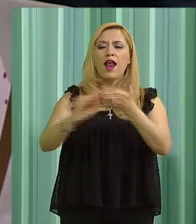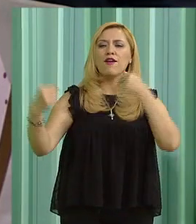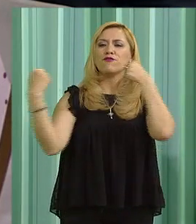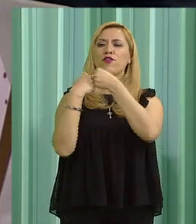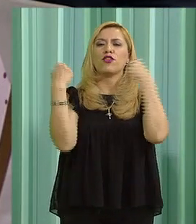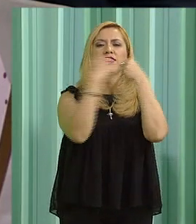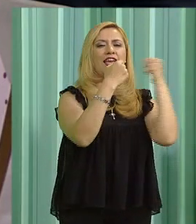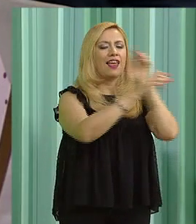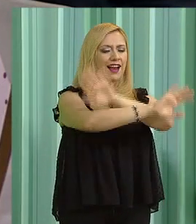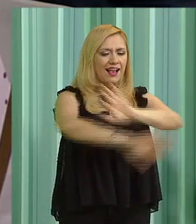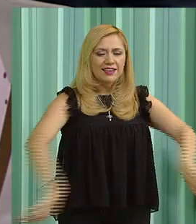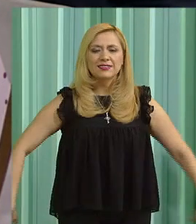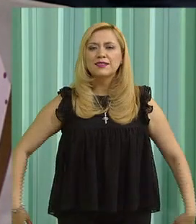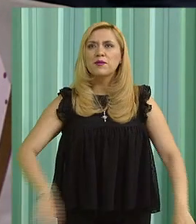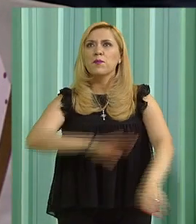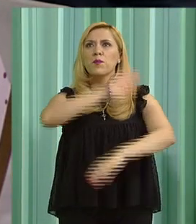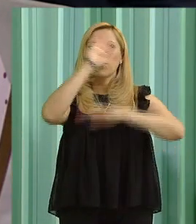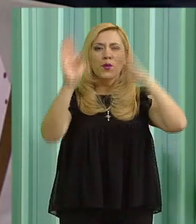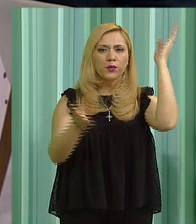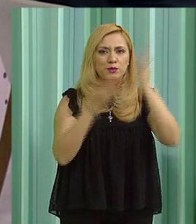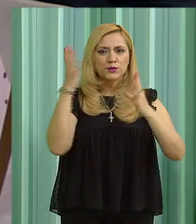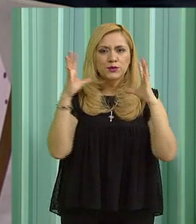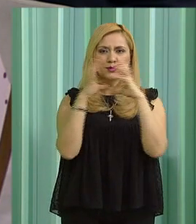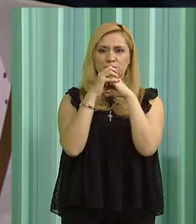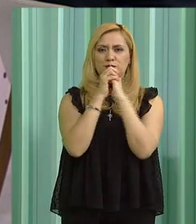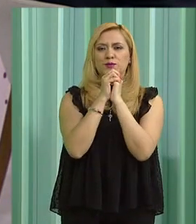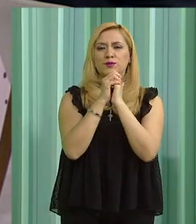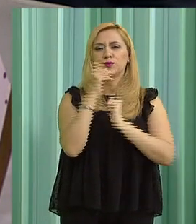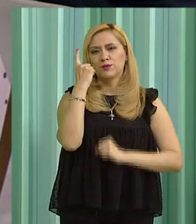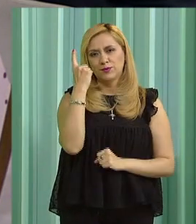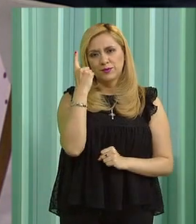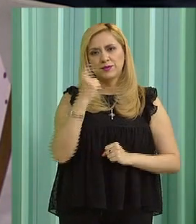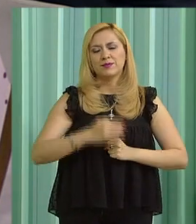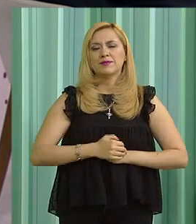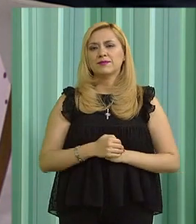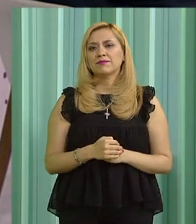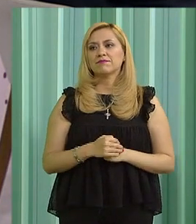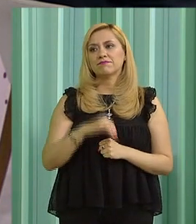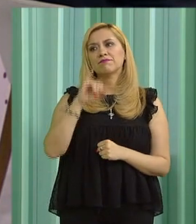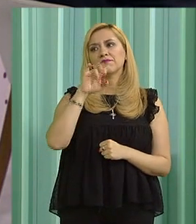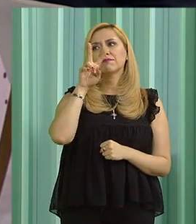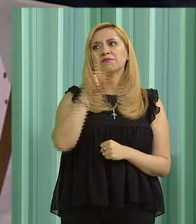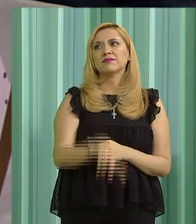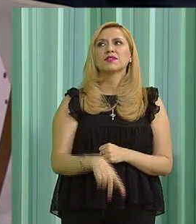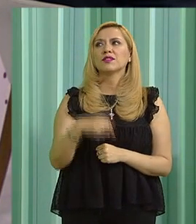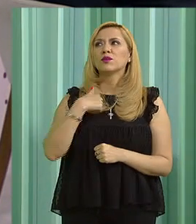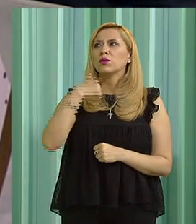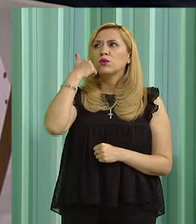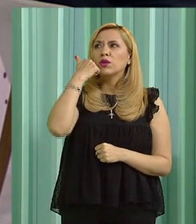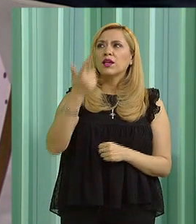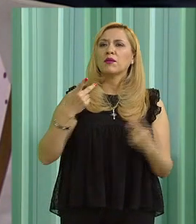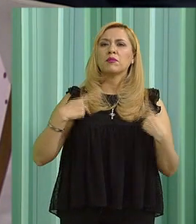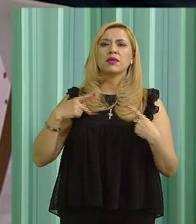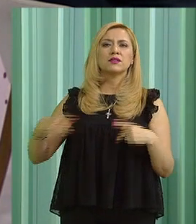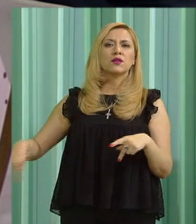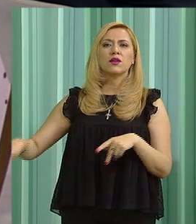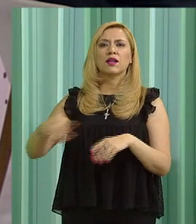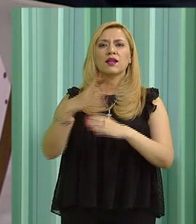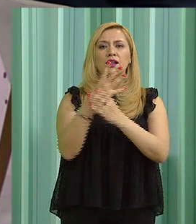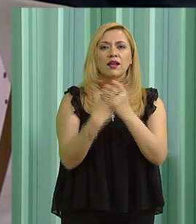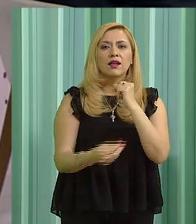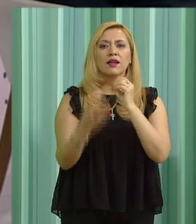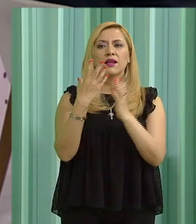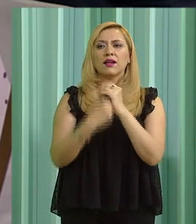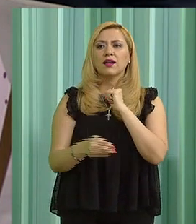cabeza. Y es muy importante hacer esta diferencia, como hablaba Víctor. No queremos que la población refugiada